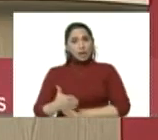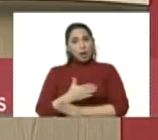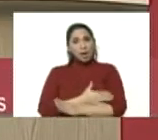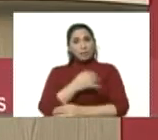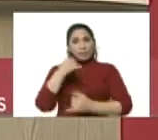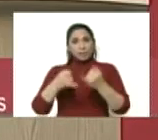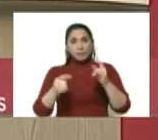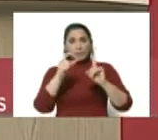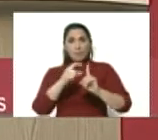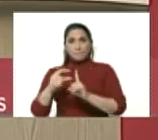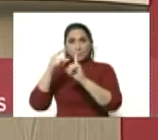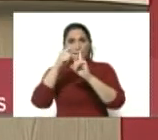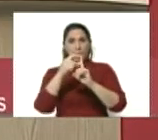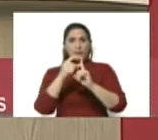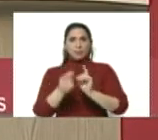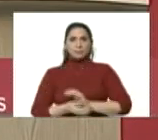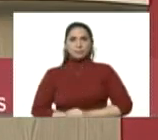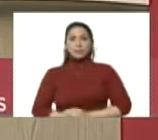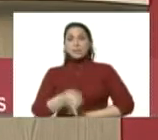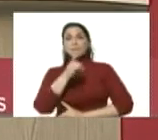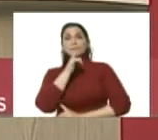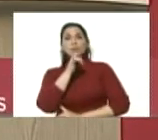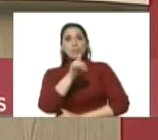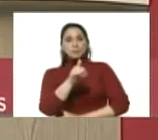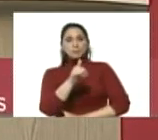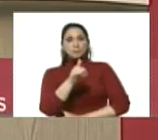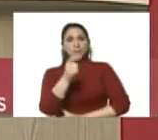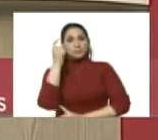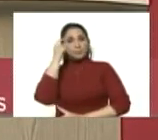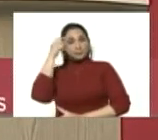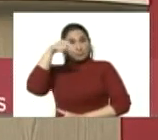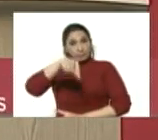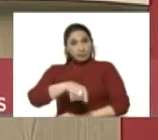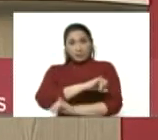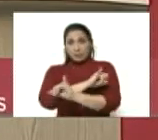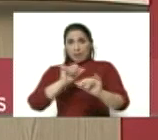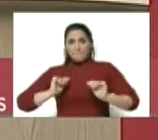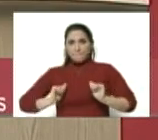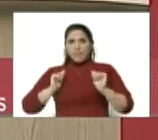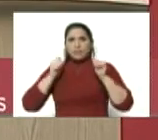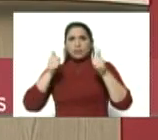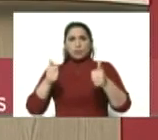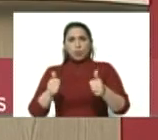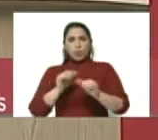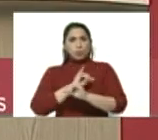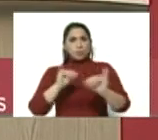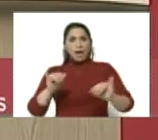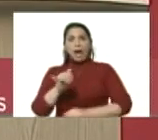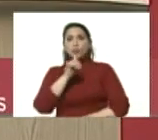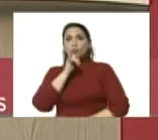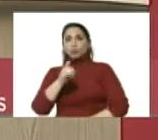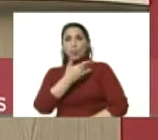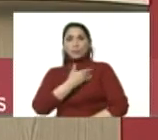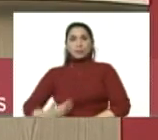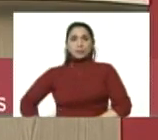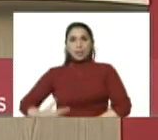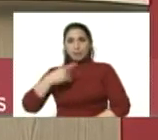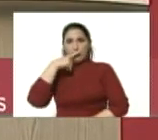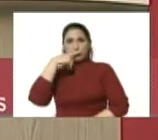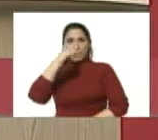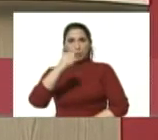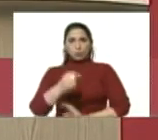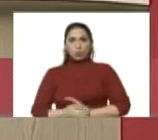terminar estas palabras, informar que el día de hoy ya inició, tal como lo anunció el presidente Nicolás Maduro,